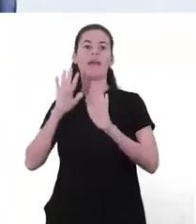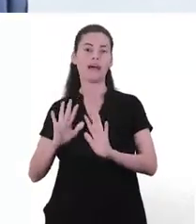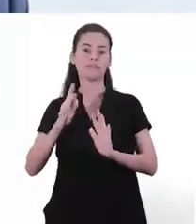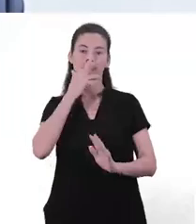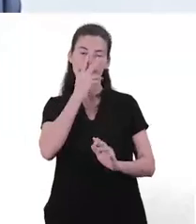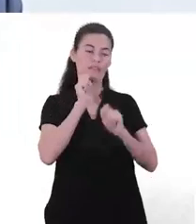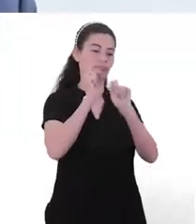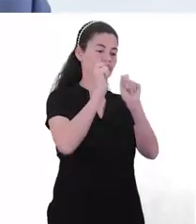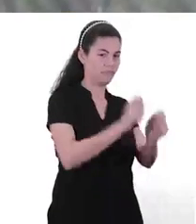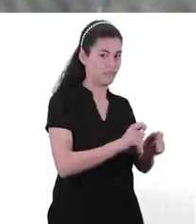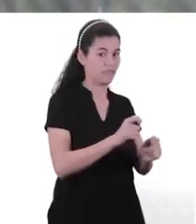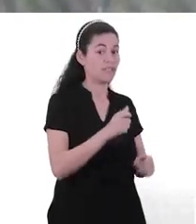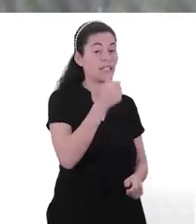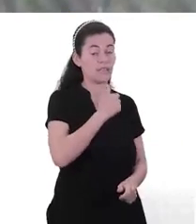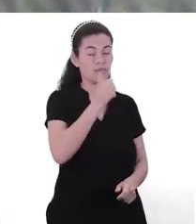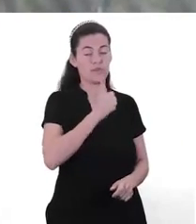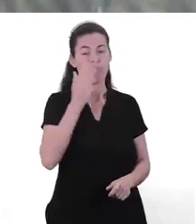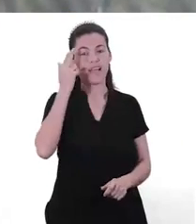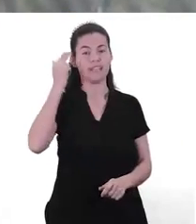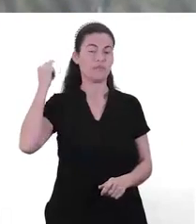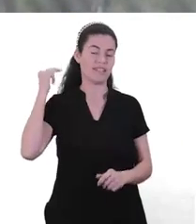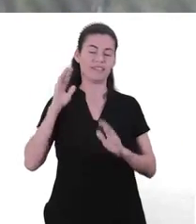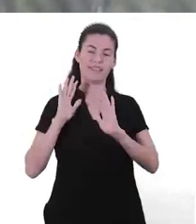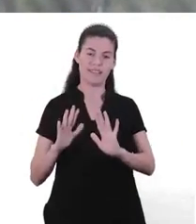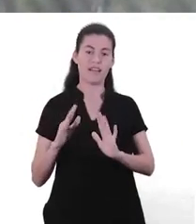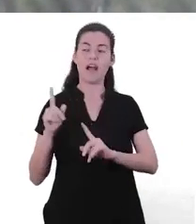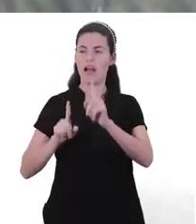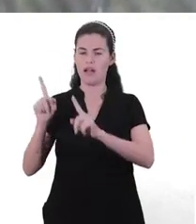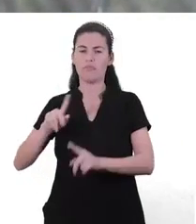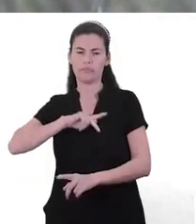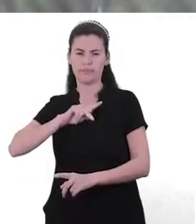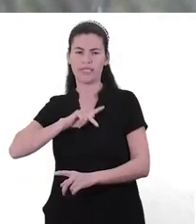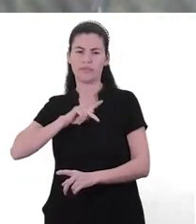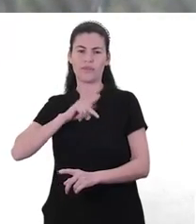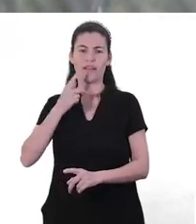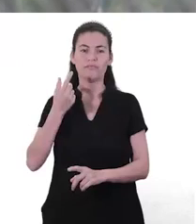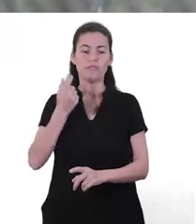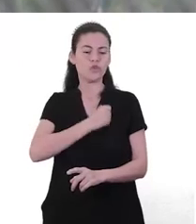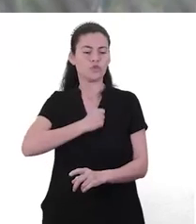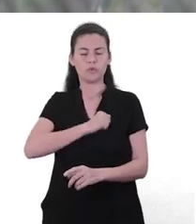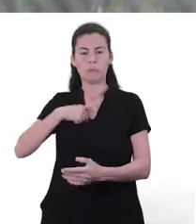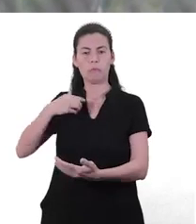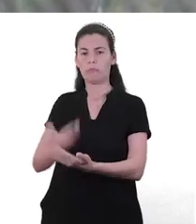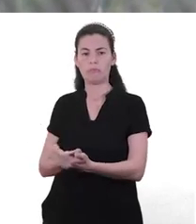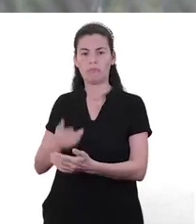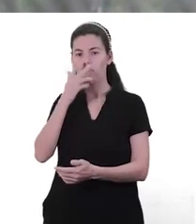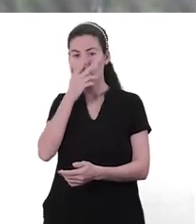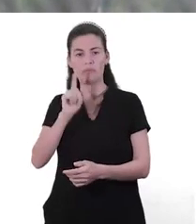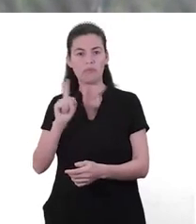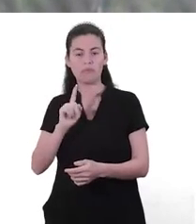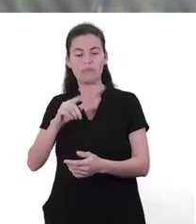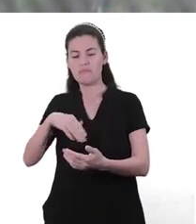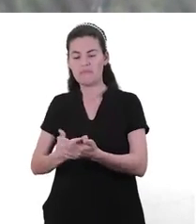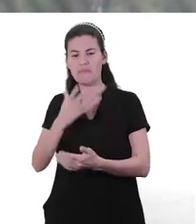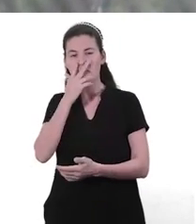como una tradición. Igual, y pasa mucho, ¿verdad? Entonces se suele escuchar muchos casos de gente así que sufre porque no le gusta mucho, o sea, le